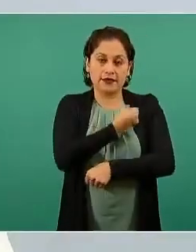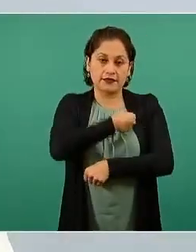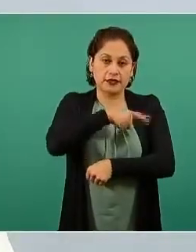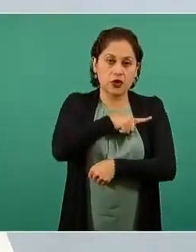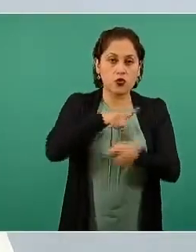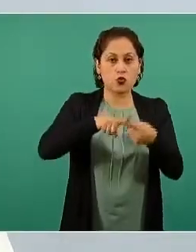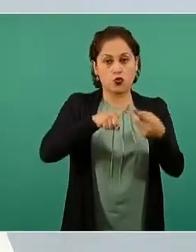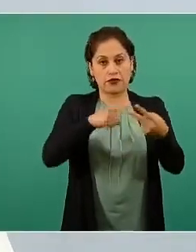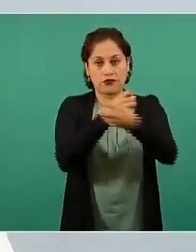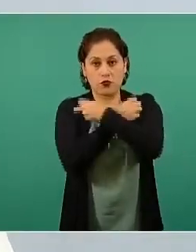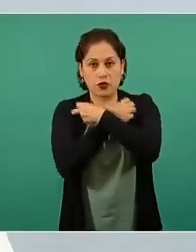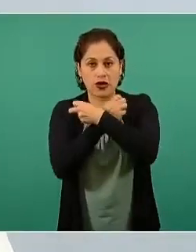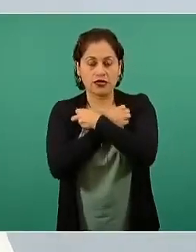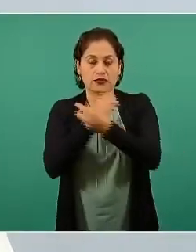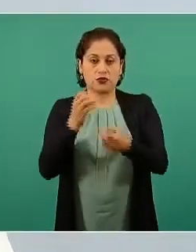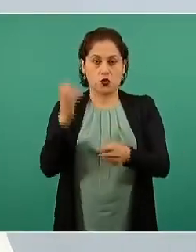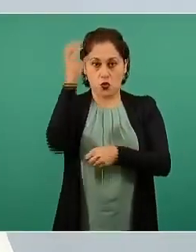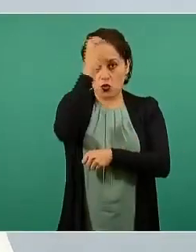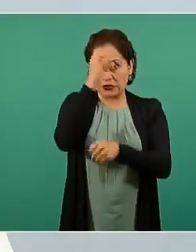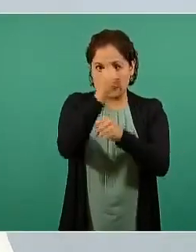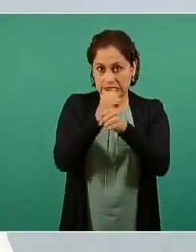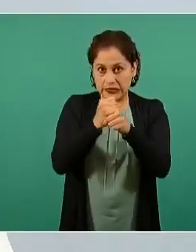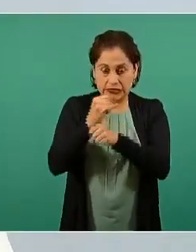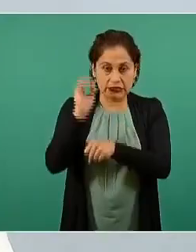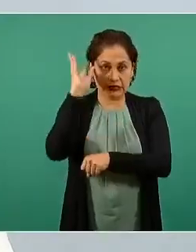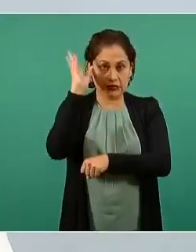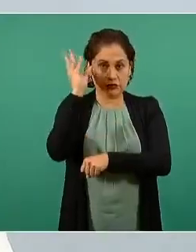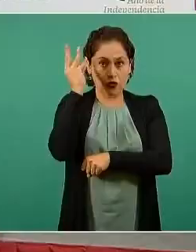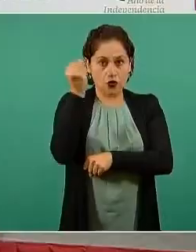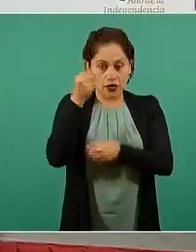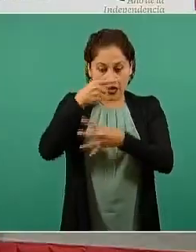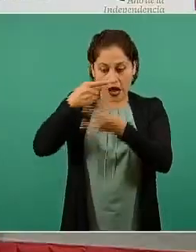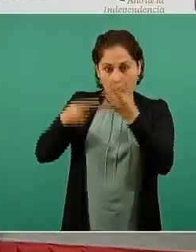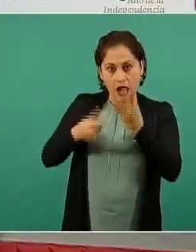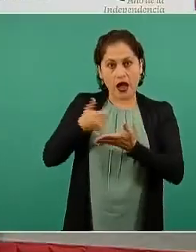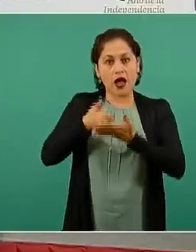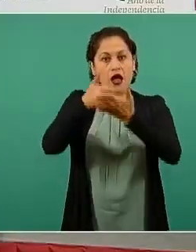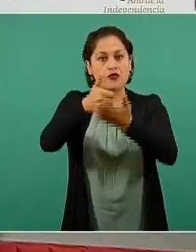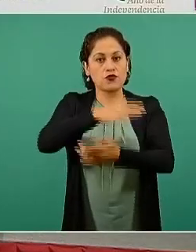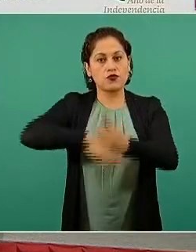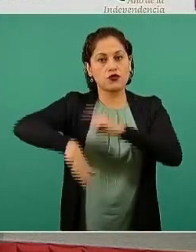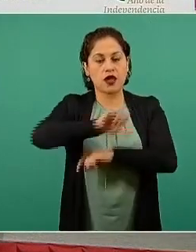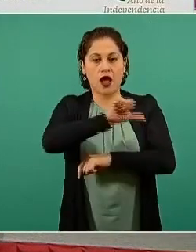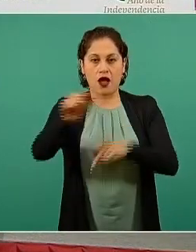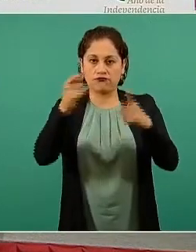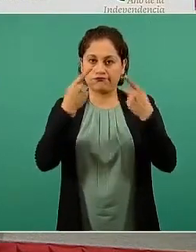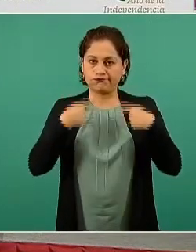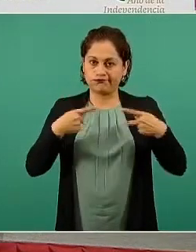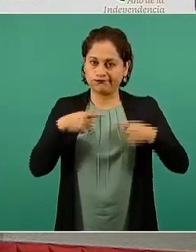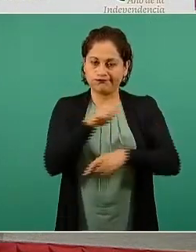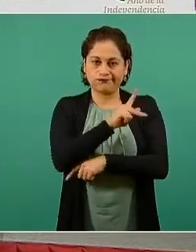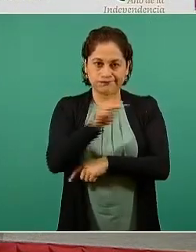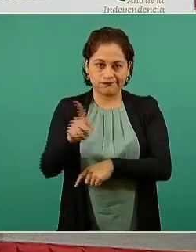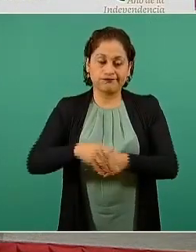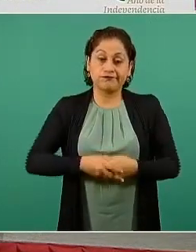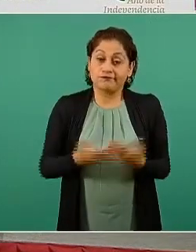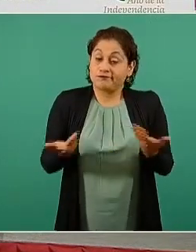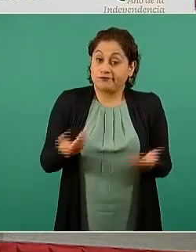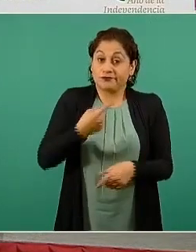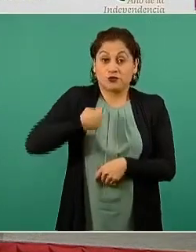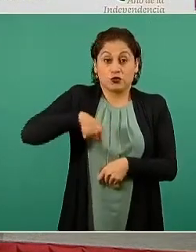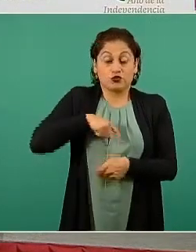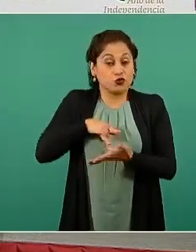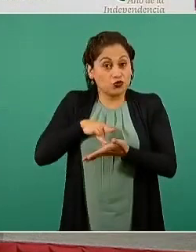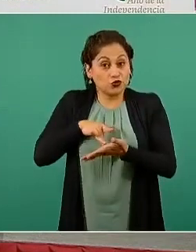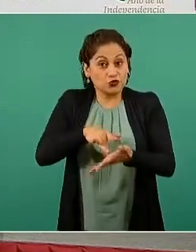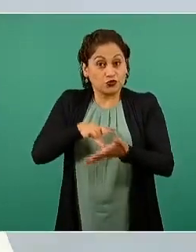tecnología para proteger a su ciudadanía. Así que seguimos empujando y velando, como dicen